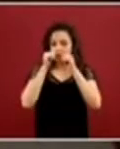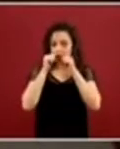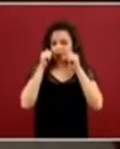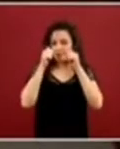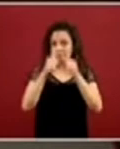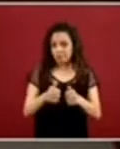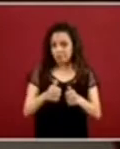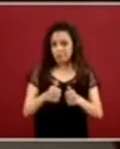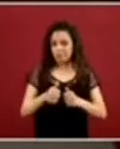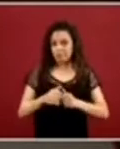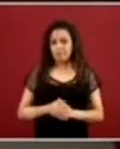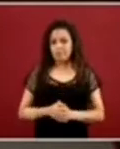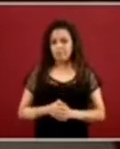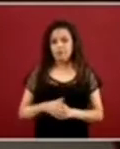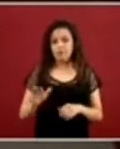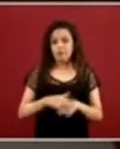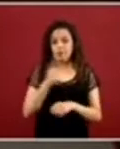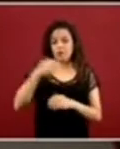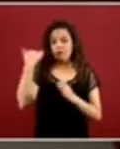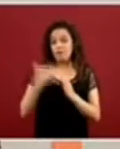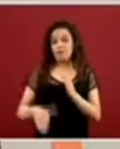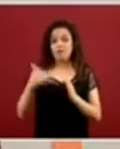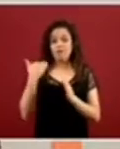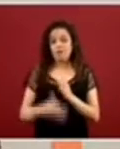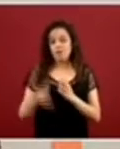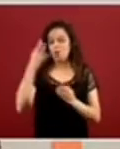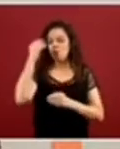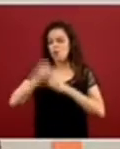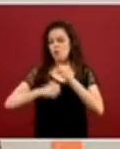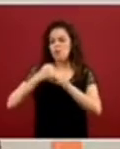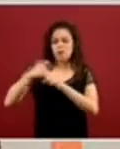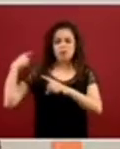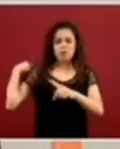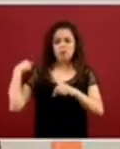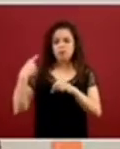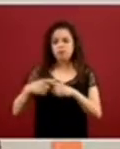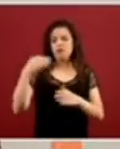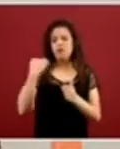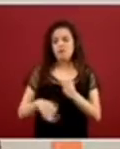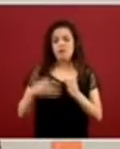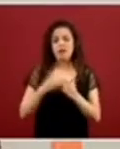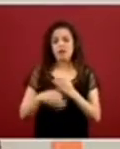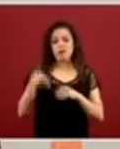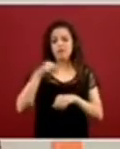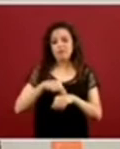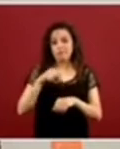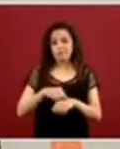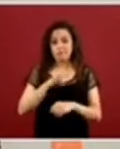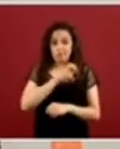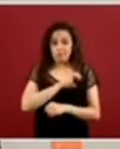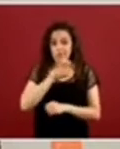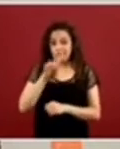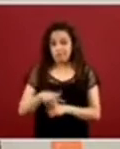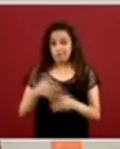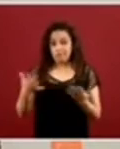muchos años de médicos y particularmente especialistas en los servicios públicos de